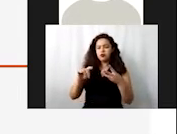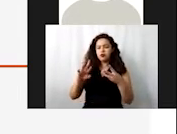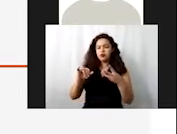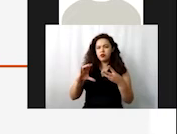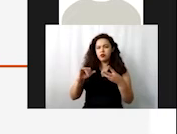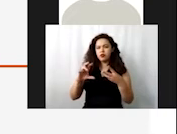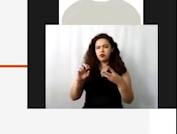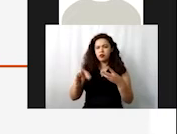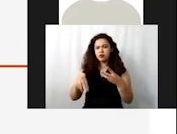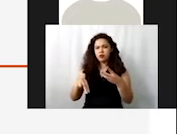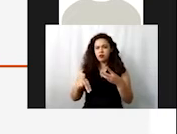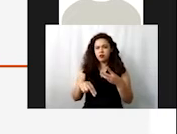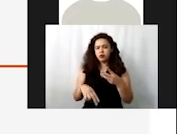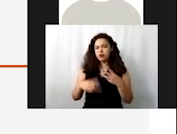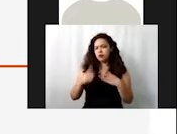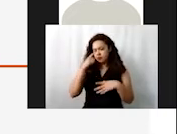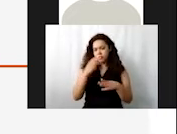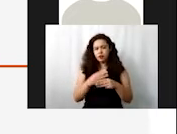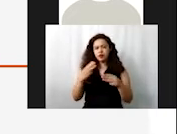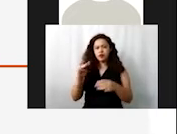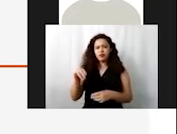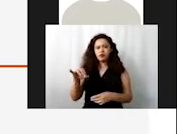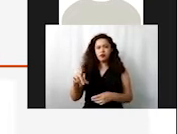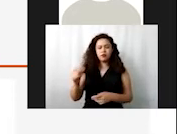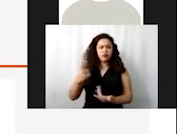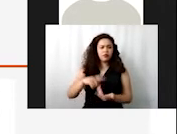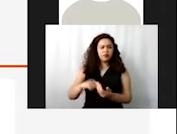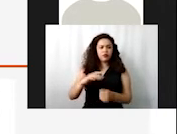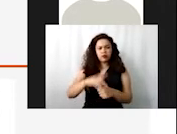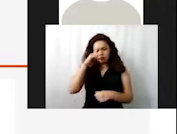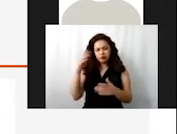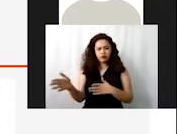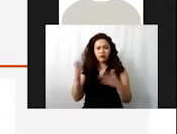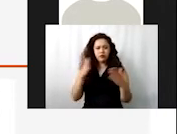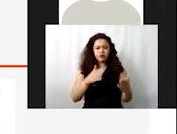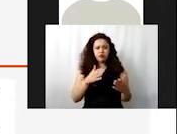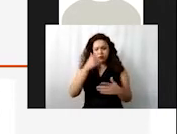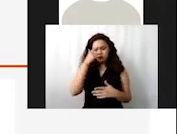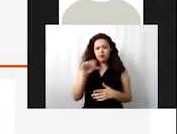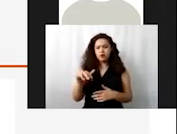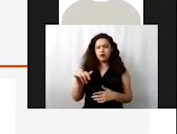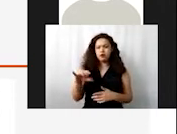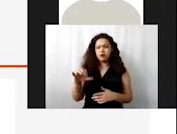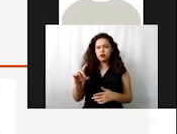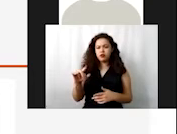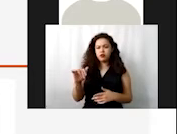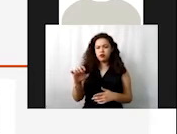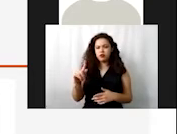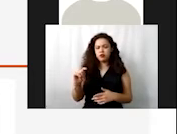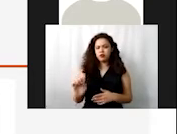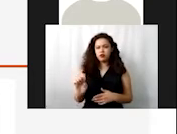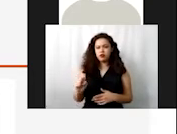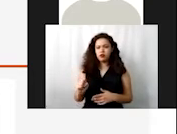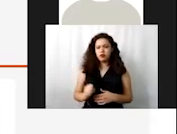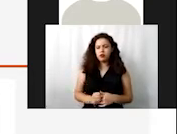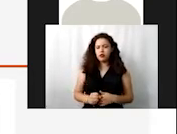que va a contener el manual. Y la siguiente ya empezamos ahora sí con los antecedentes, ¿verdad? Que se refiere casi a